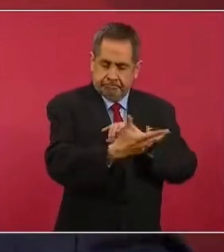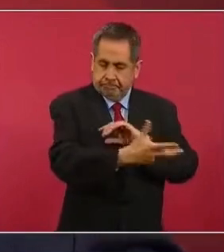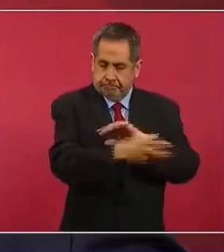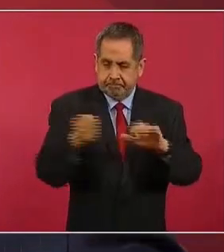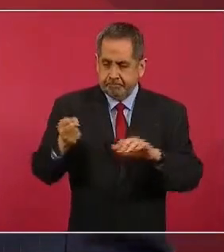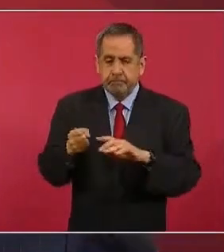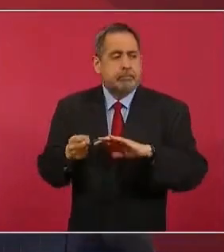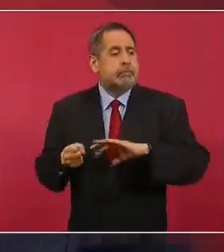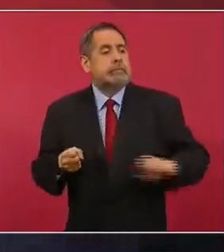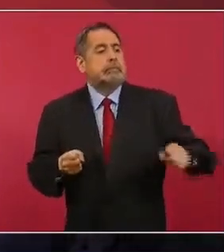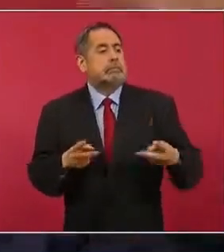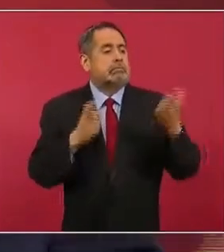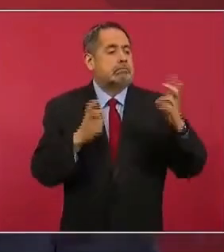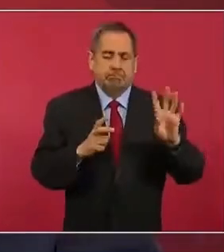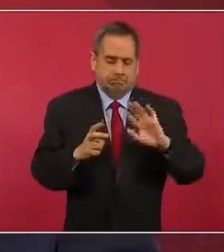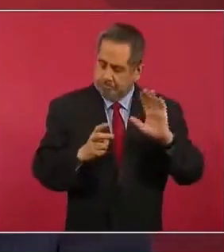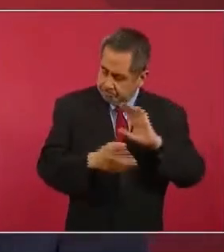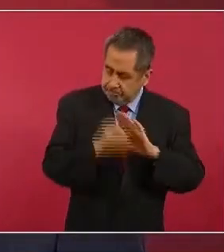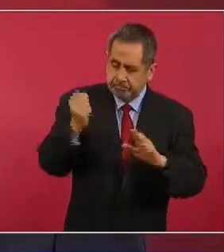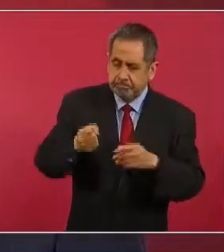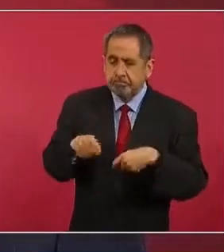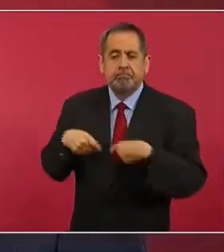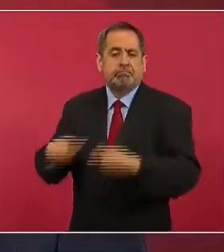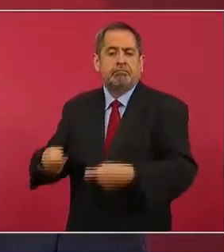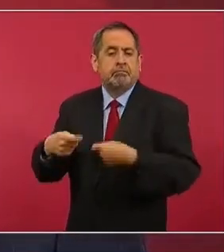de la corrupción para el desarrollo del país.